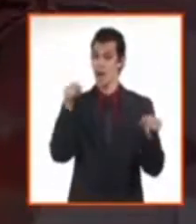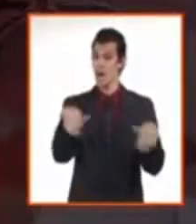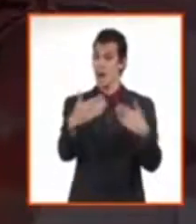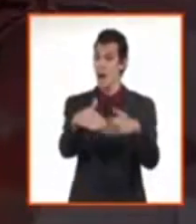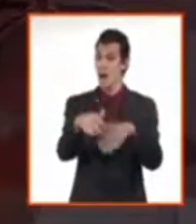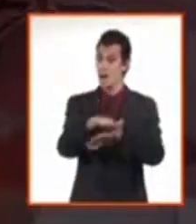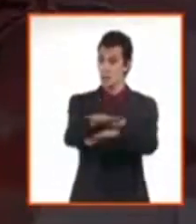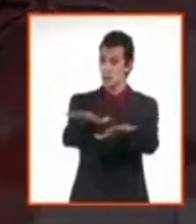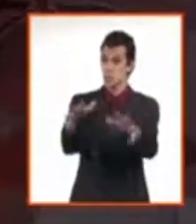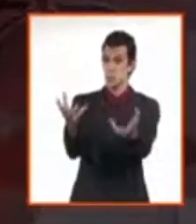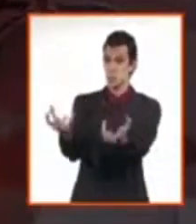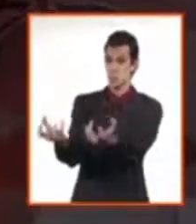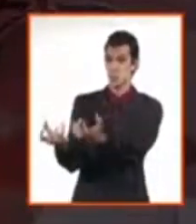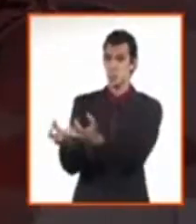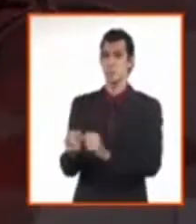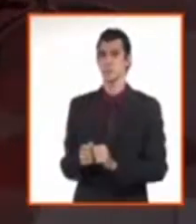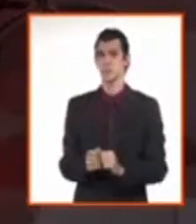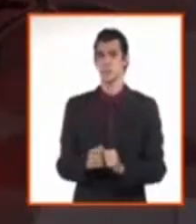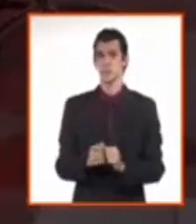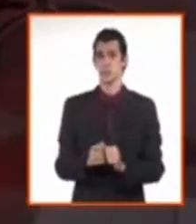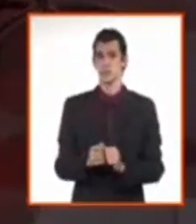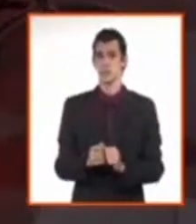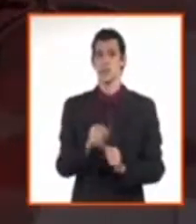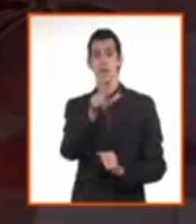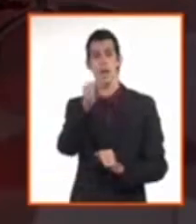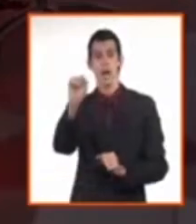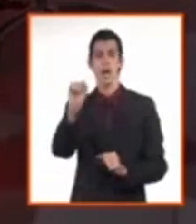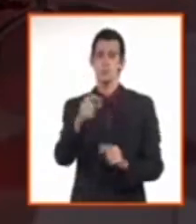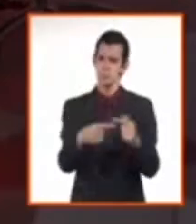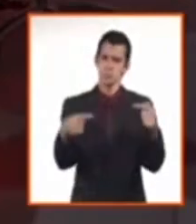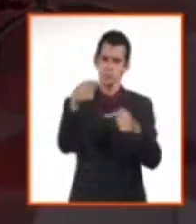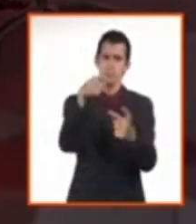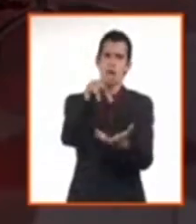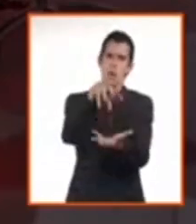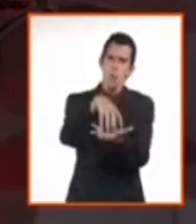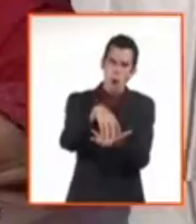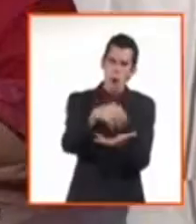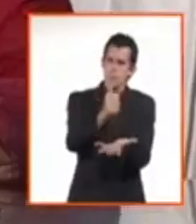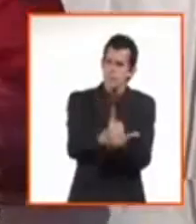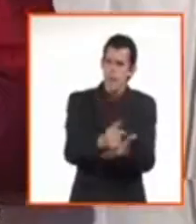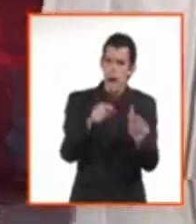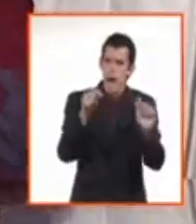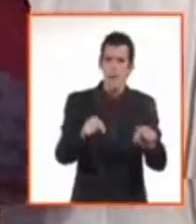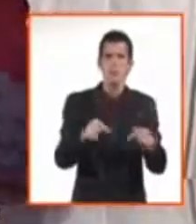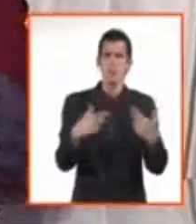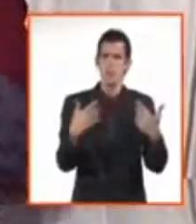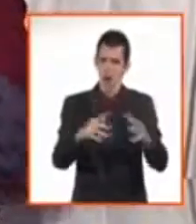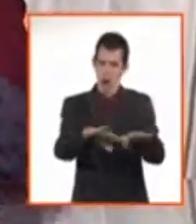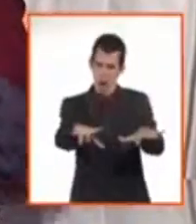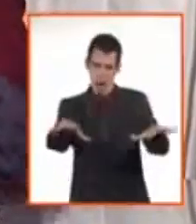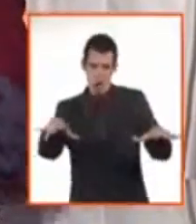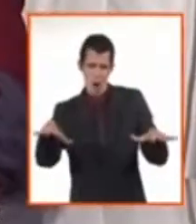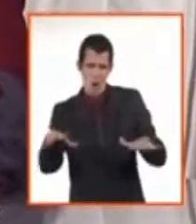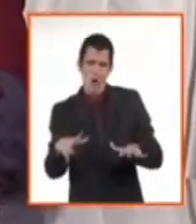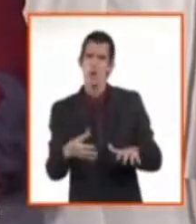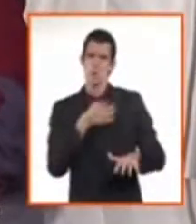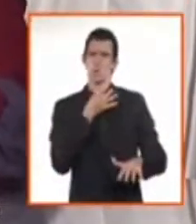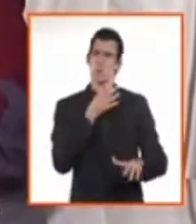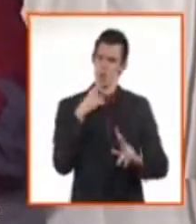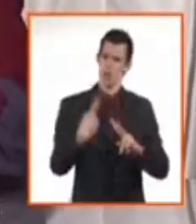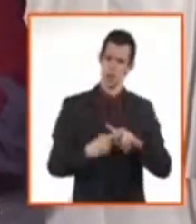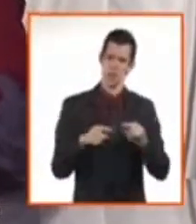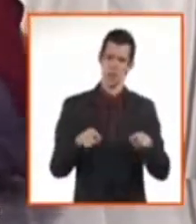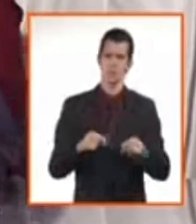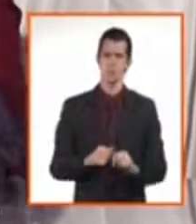exacto en el corazón de los ángeles pero ahí en los ángeles se ha reunido esa multiculturalidad que yo